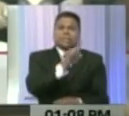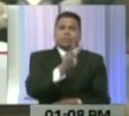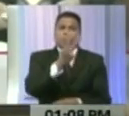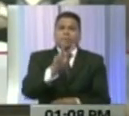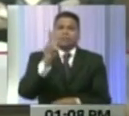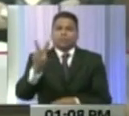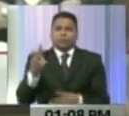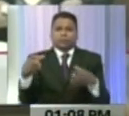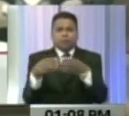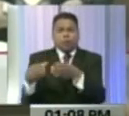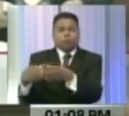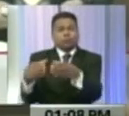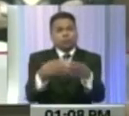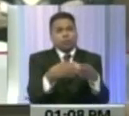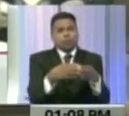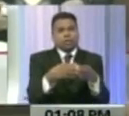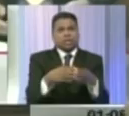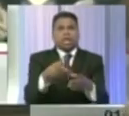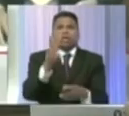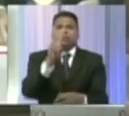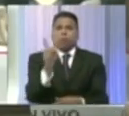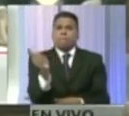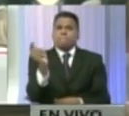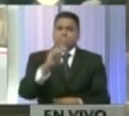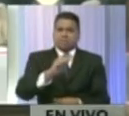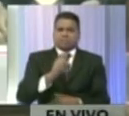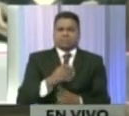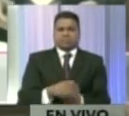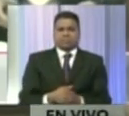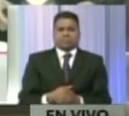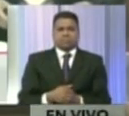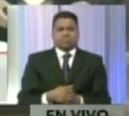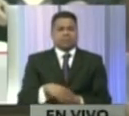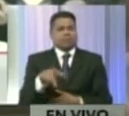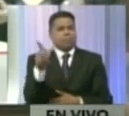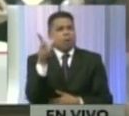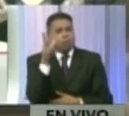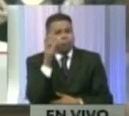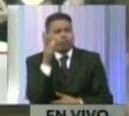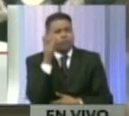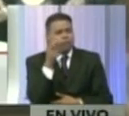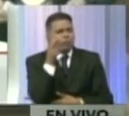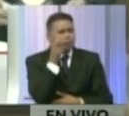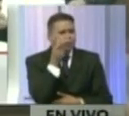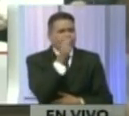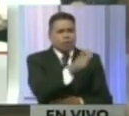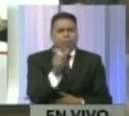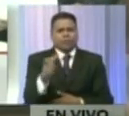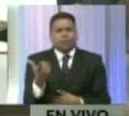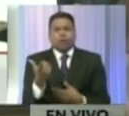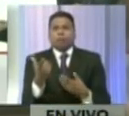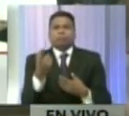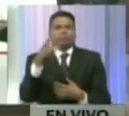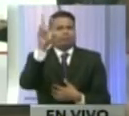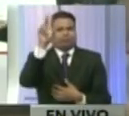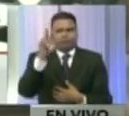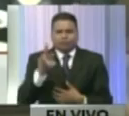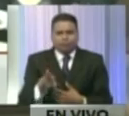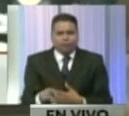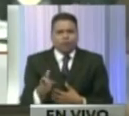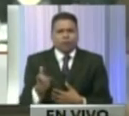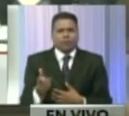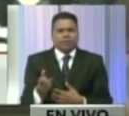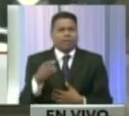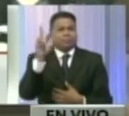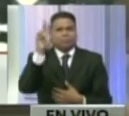reuniones en 2 meses. Y estamos escuchando a la gente y escuchando a la gente todos los días. Y hemos hablado